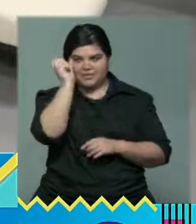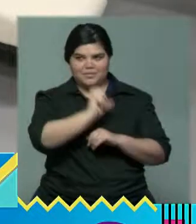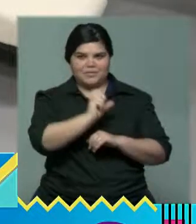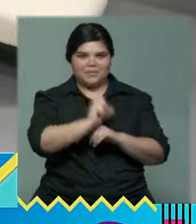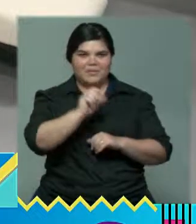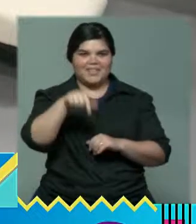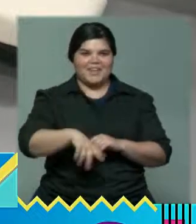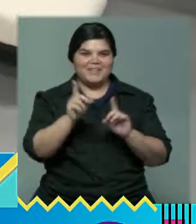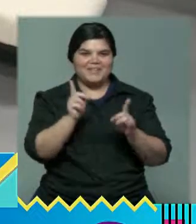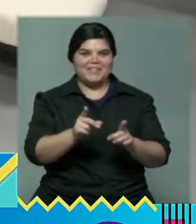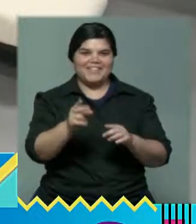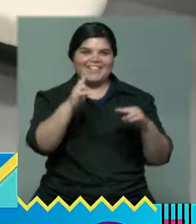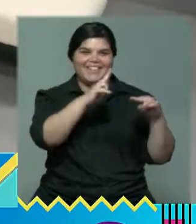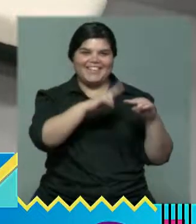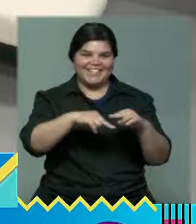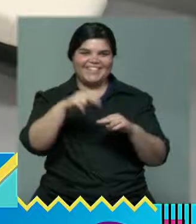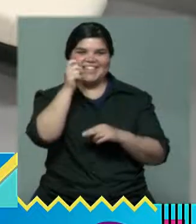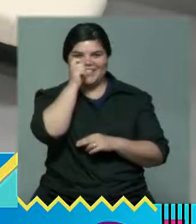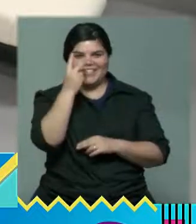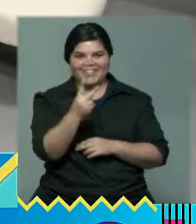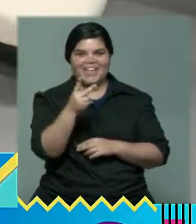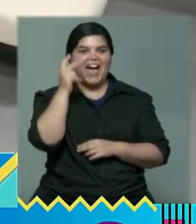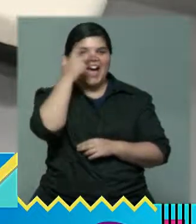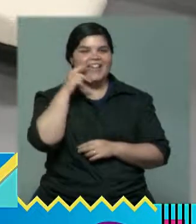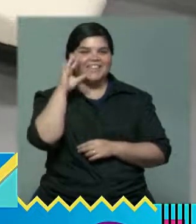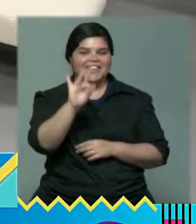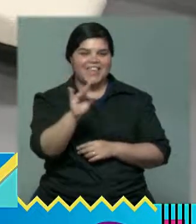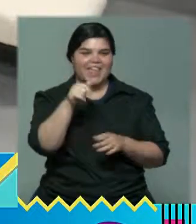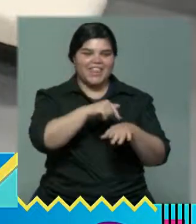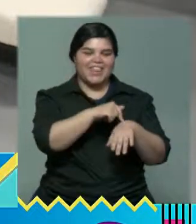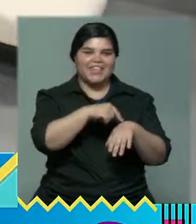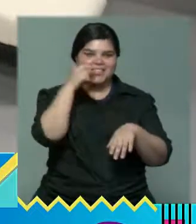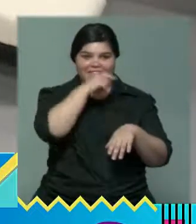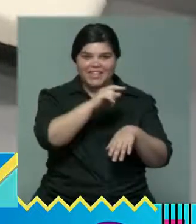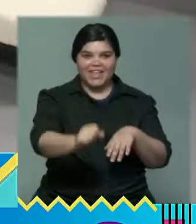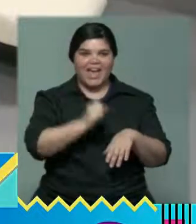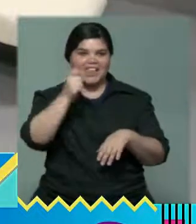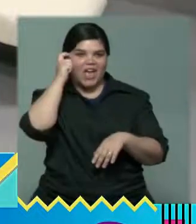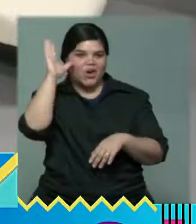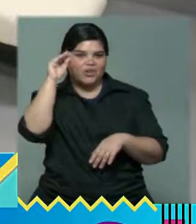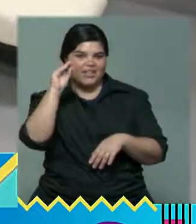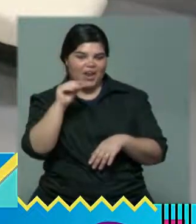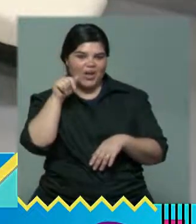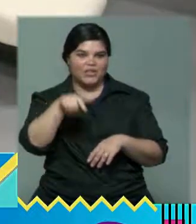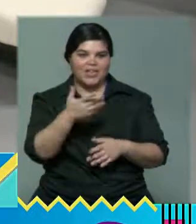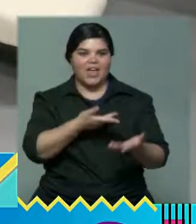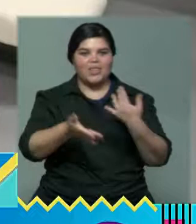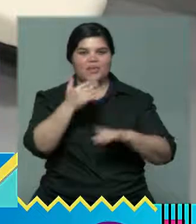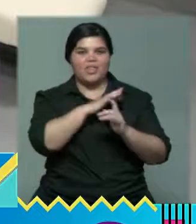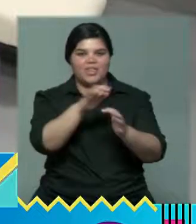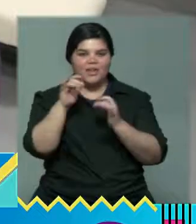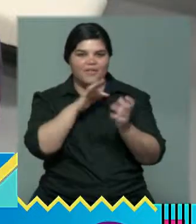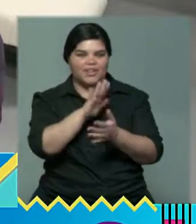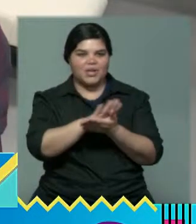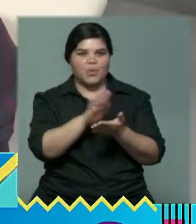también por 22 Super Canal HD. Nos pueden seguir de 19 a 20 horas con un nuevo debate justamente en el canal de